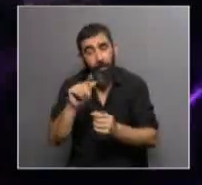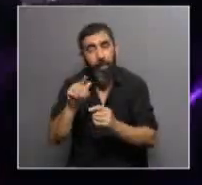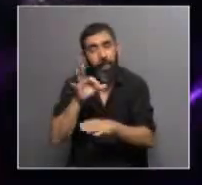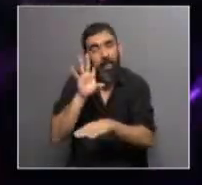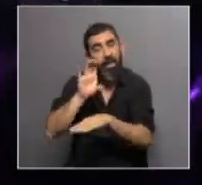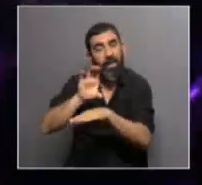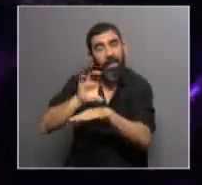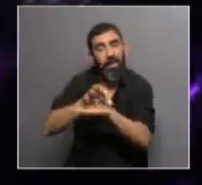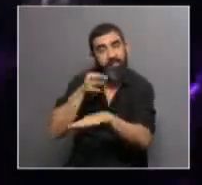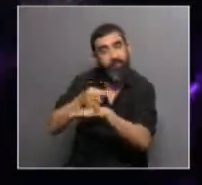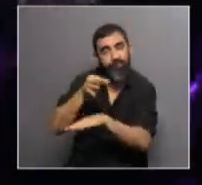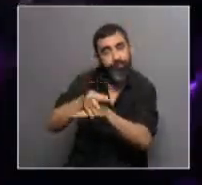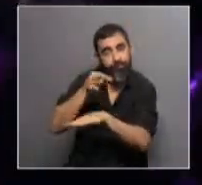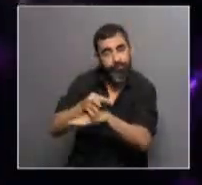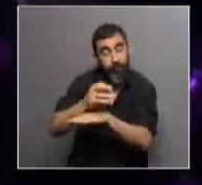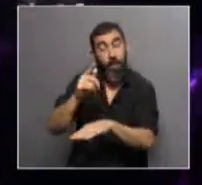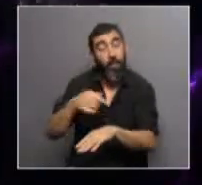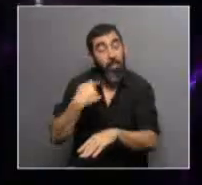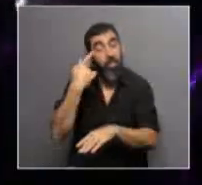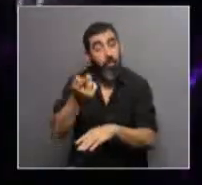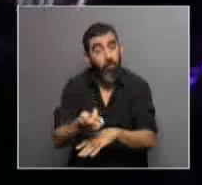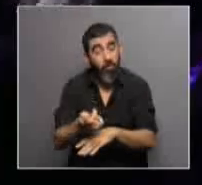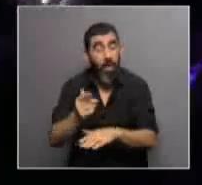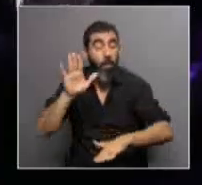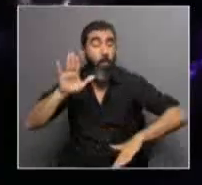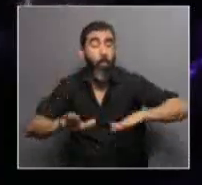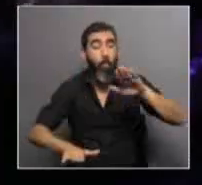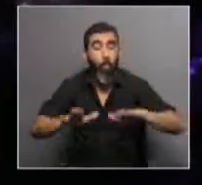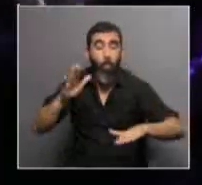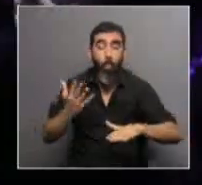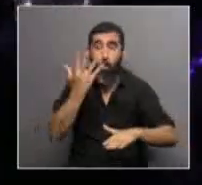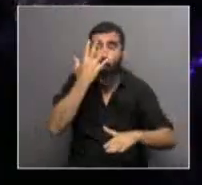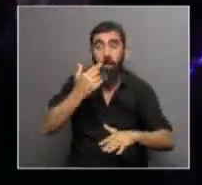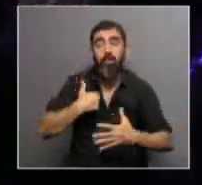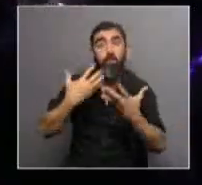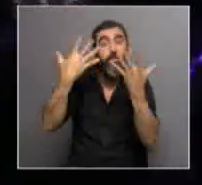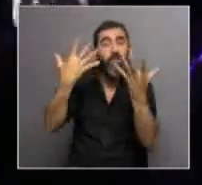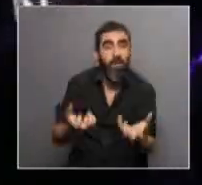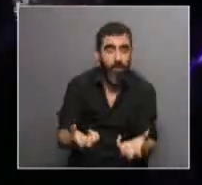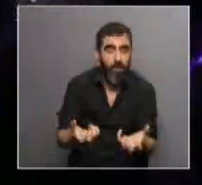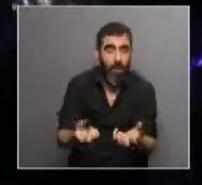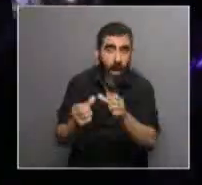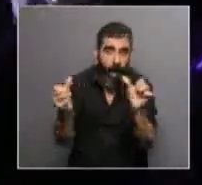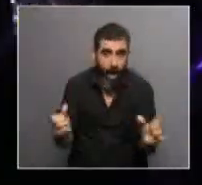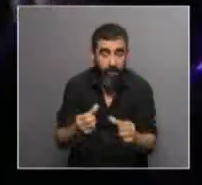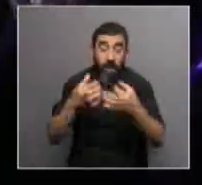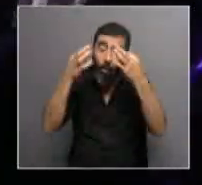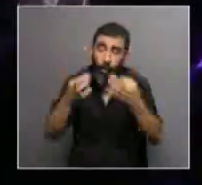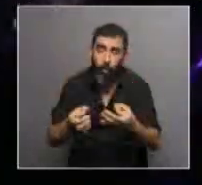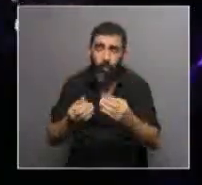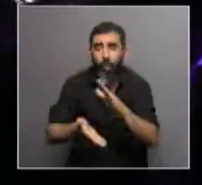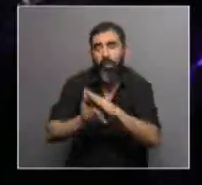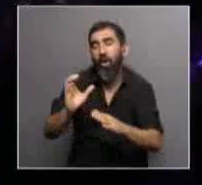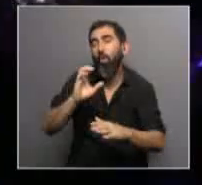empecé a dar clases y después con la murga era algo que se nos quería hacer un poco de casualidad salieron los humoristas